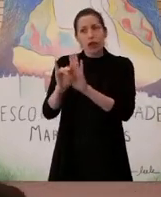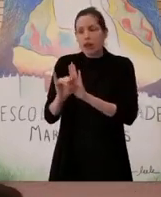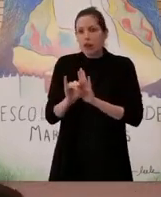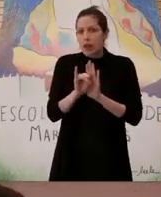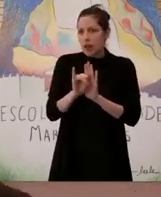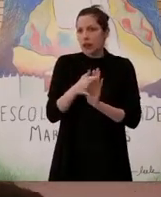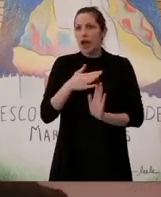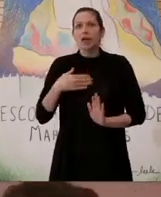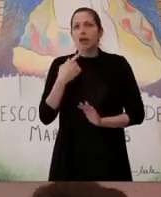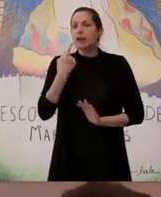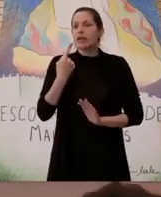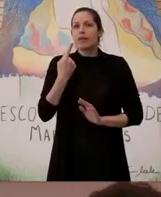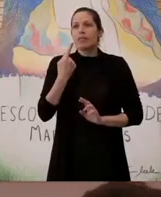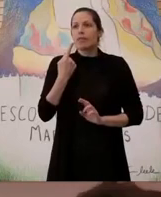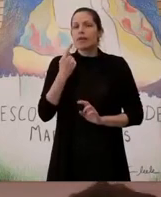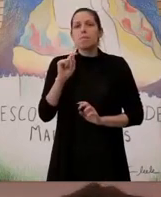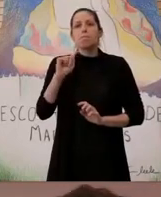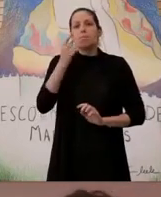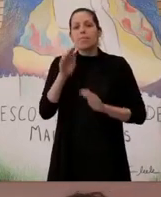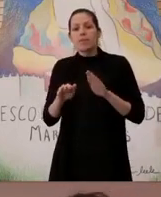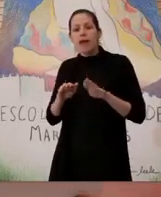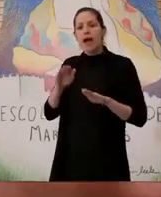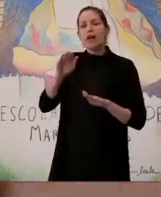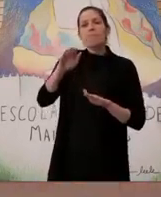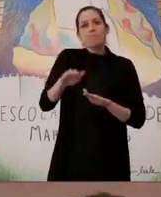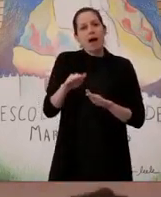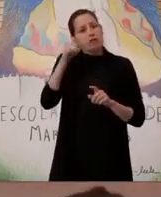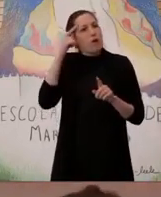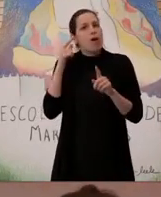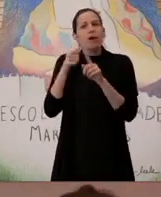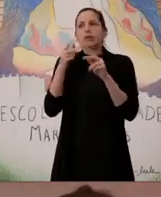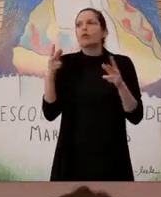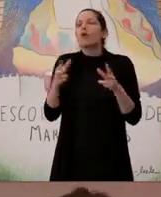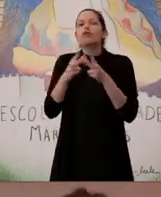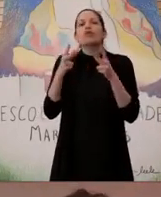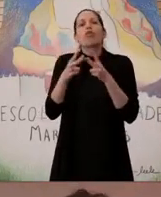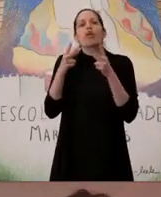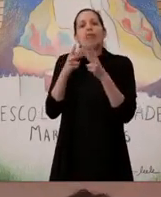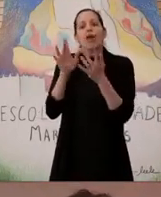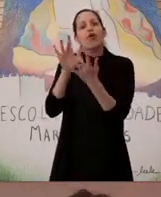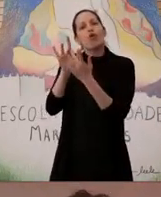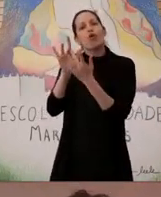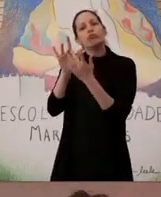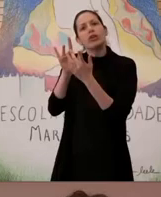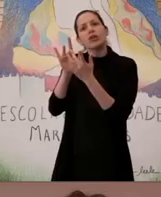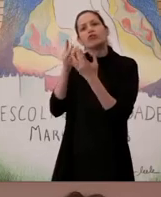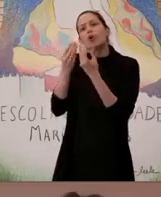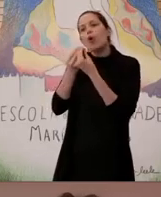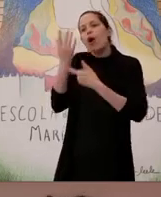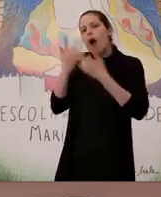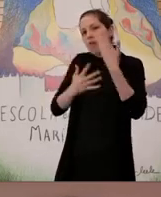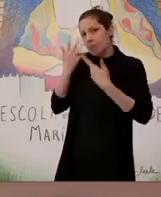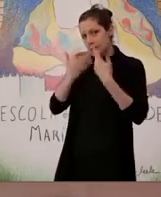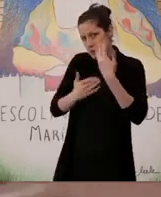convierten oprimero chanzo que estén a sociedades para tener ese contacto con las administración bueno para